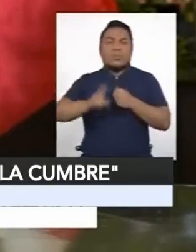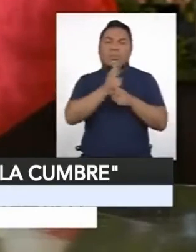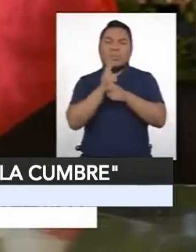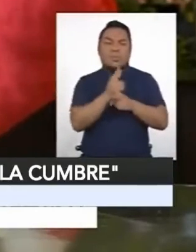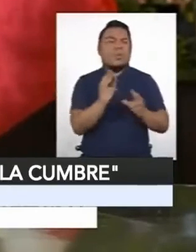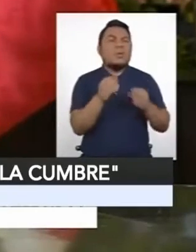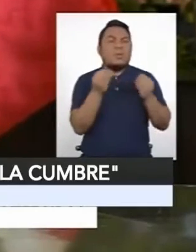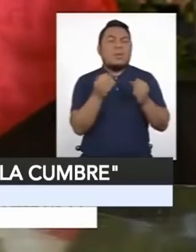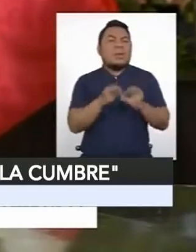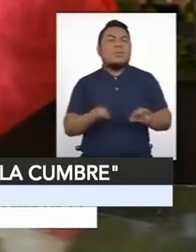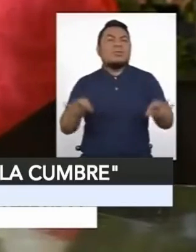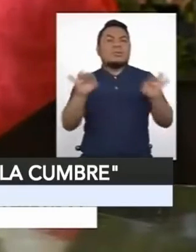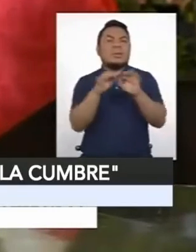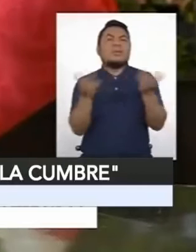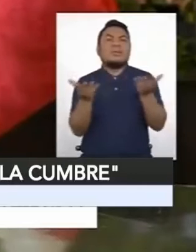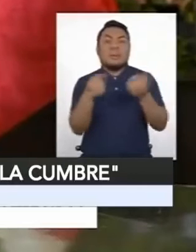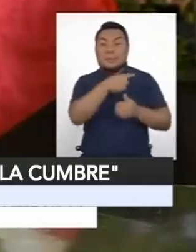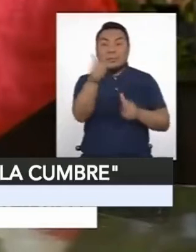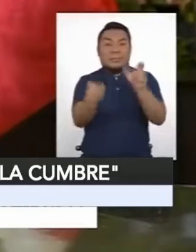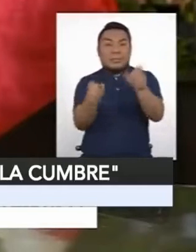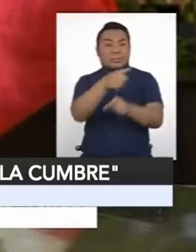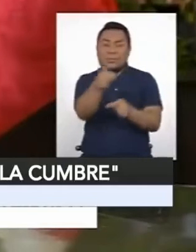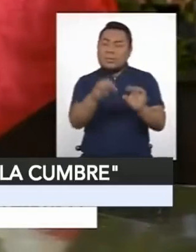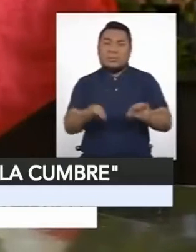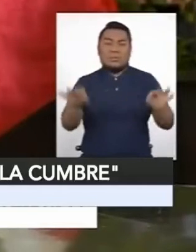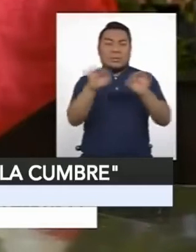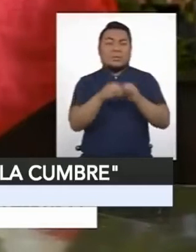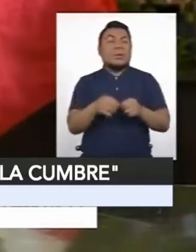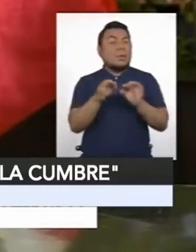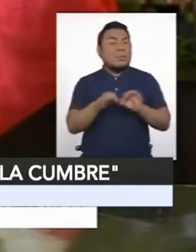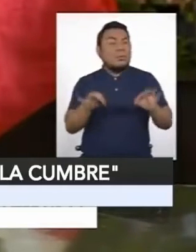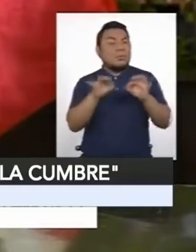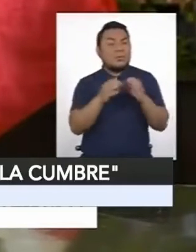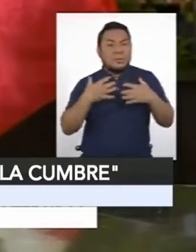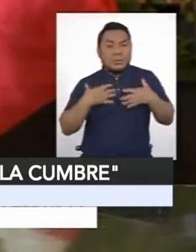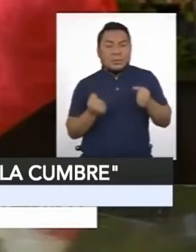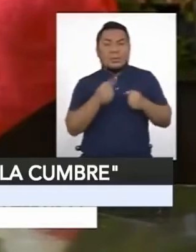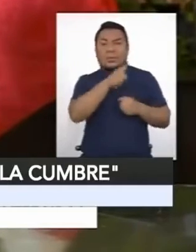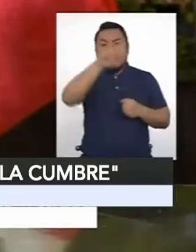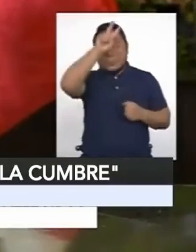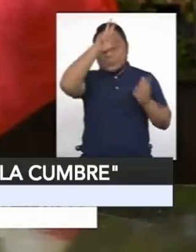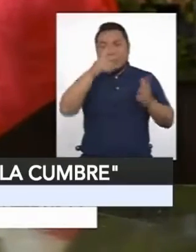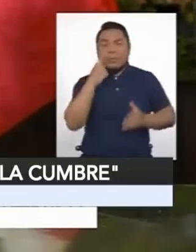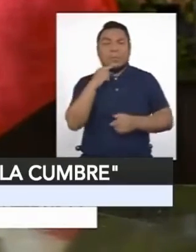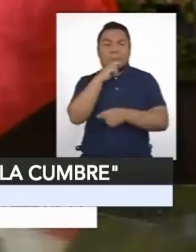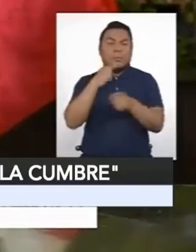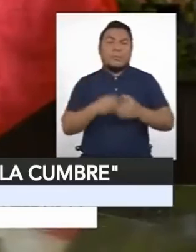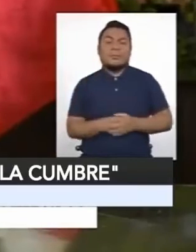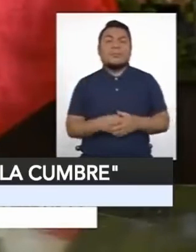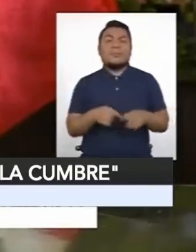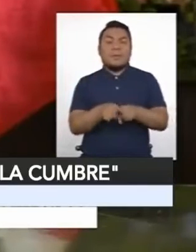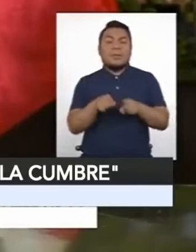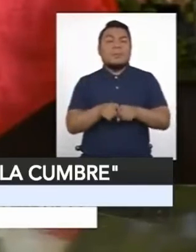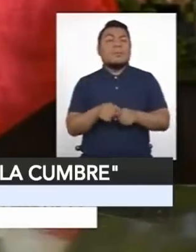país es su gente, es la salud de los peruanos y peruanas, es la